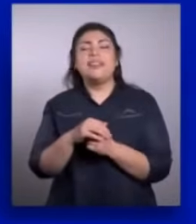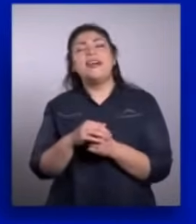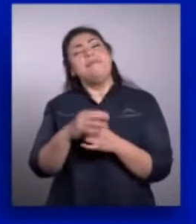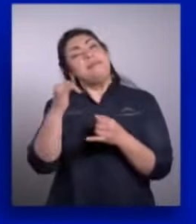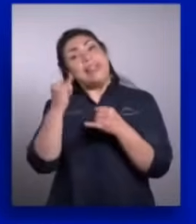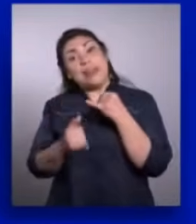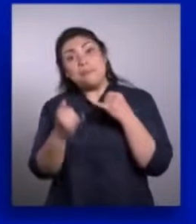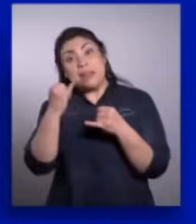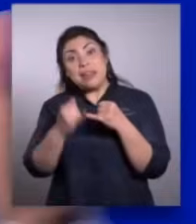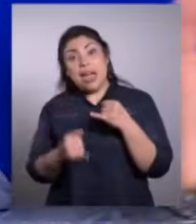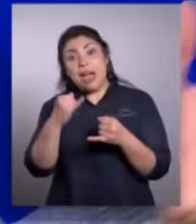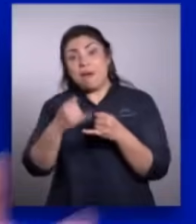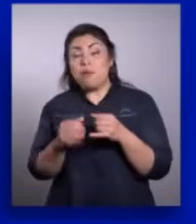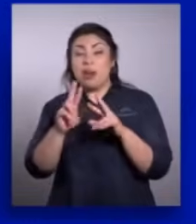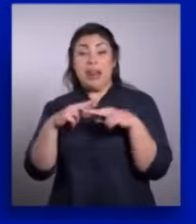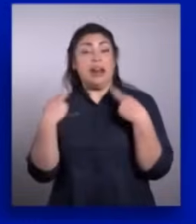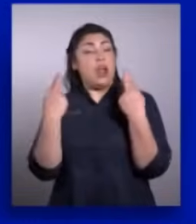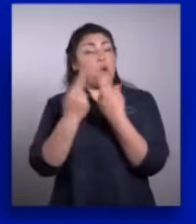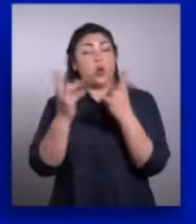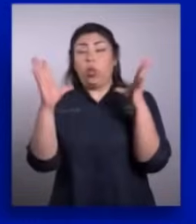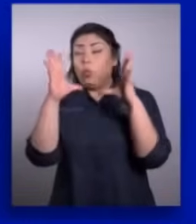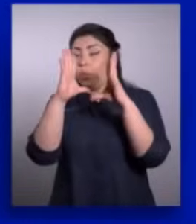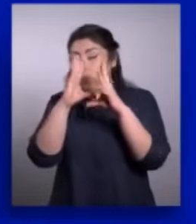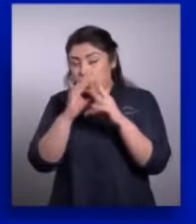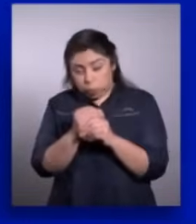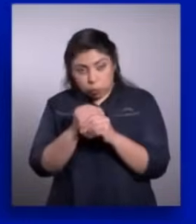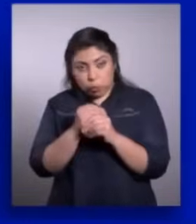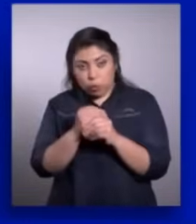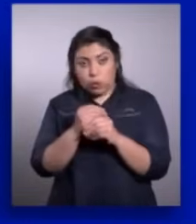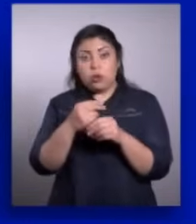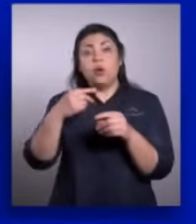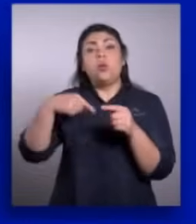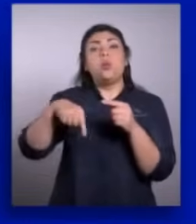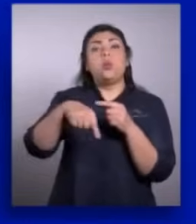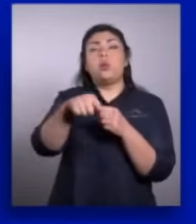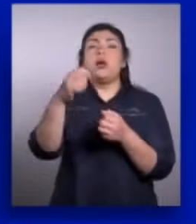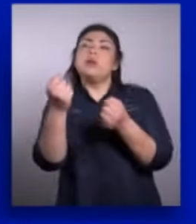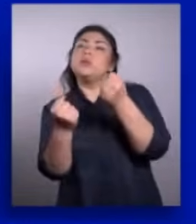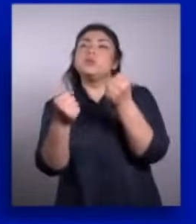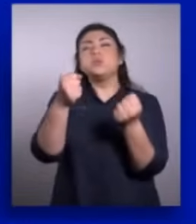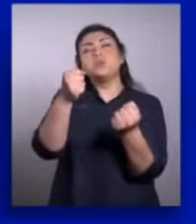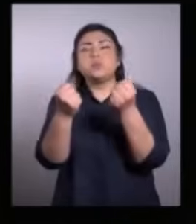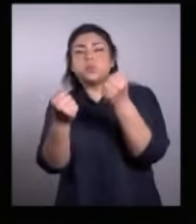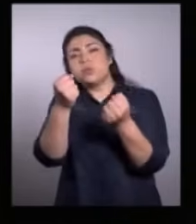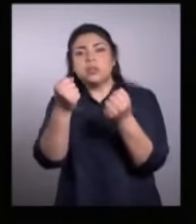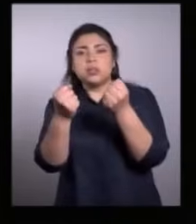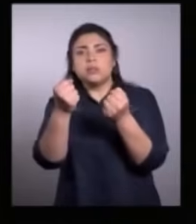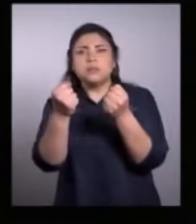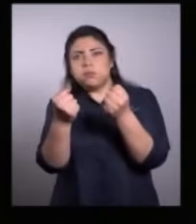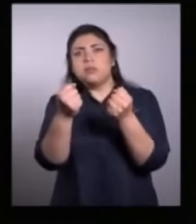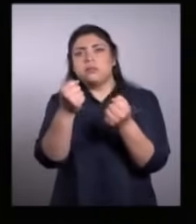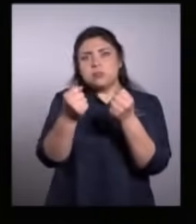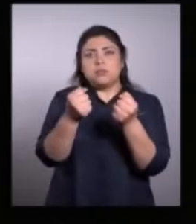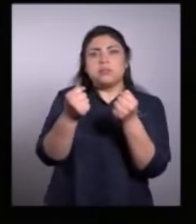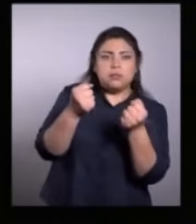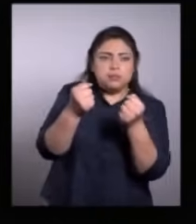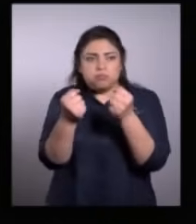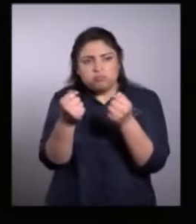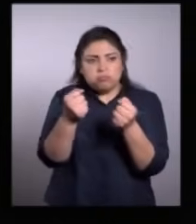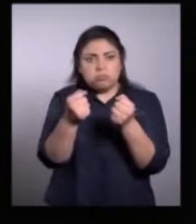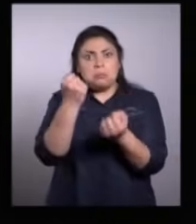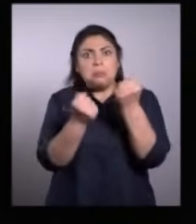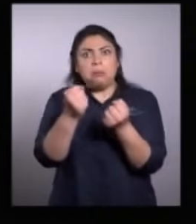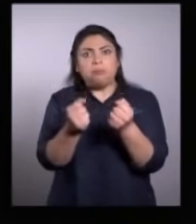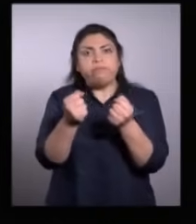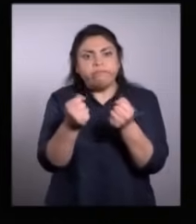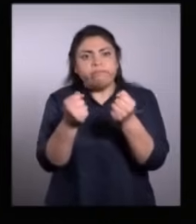vigilia, de esa reunión de toda la noche, cuando me quedo sin gasolina Miren, oré por el carro, hablé en